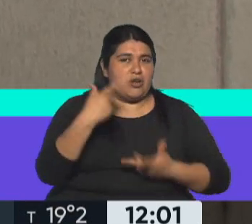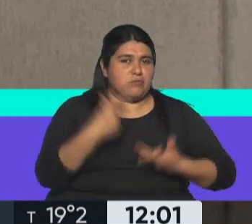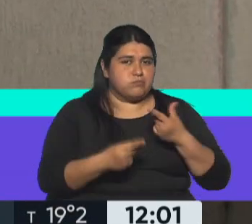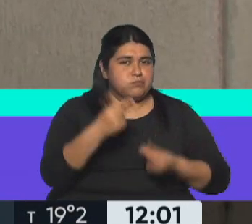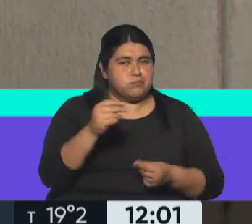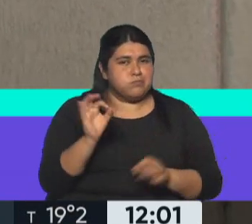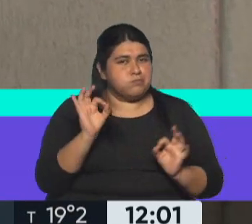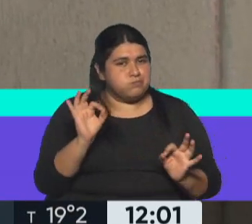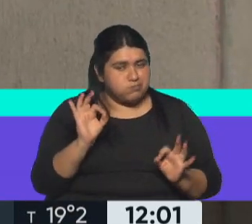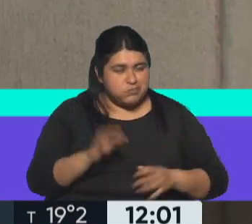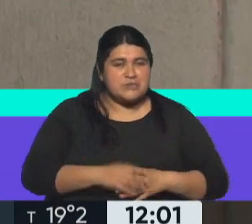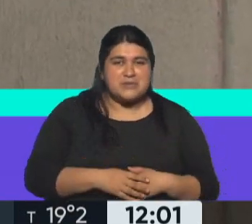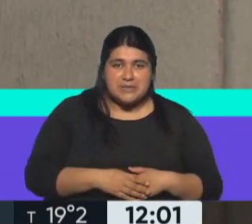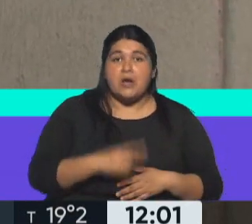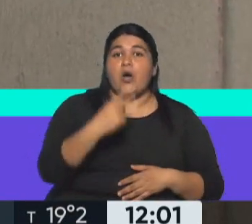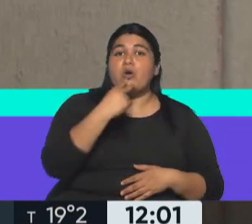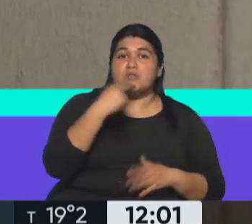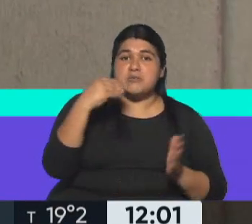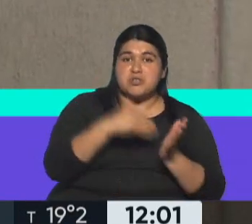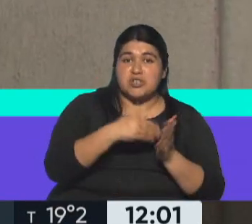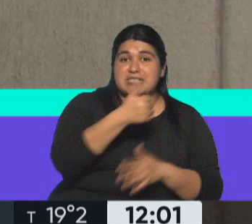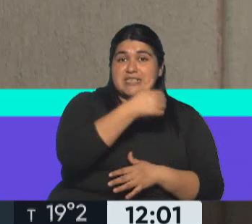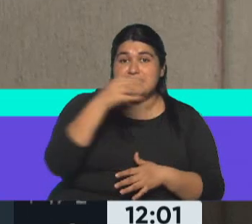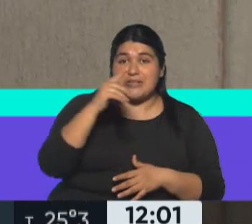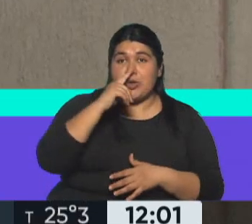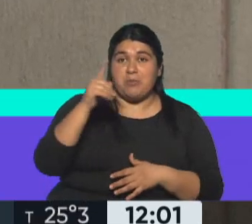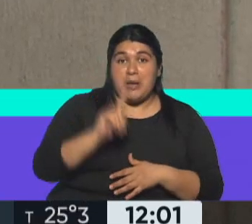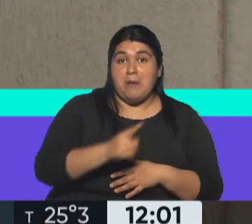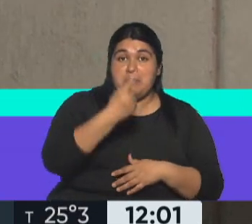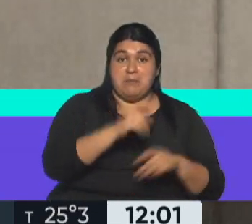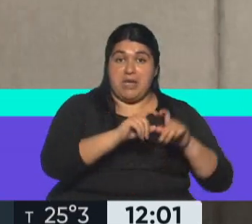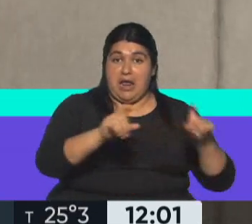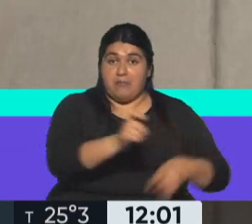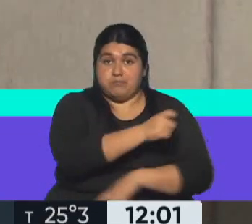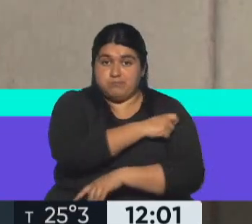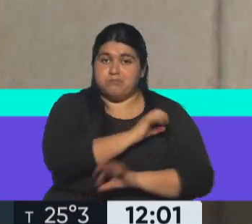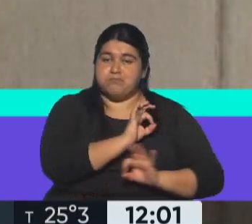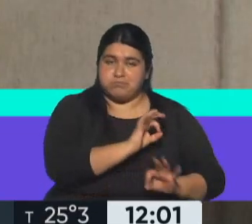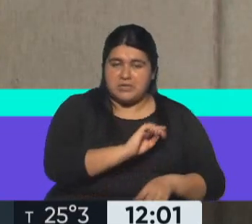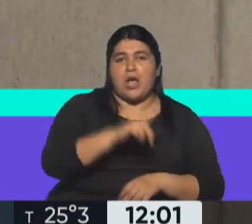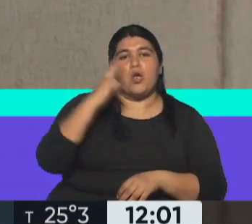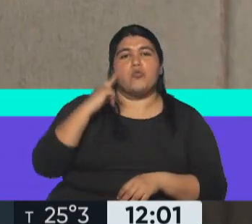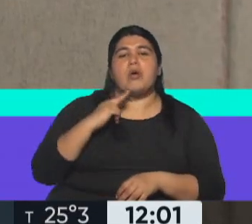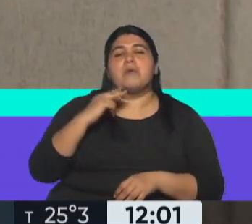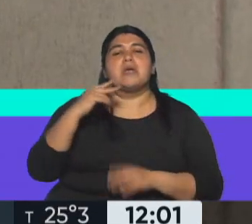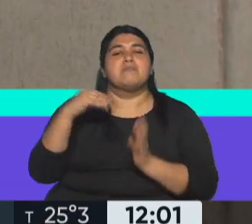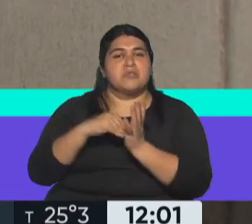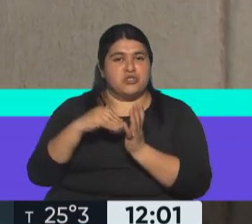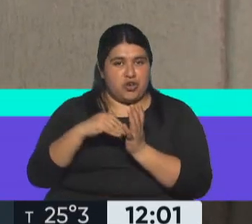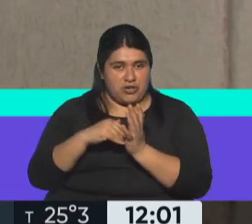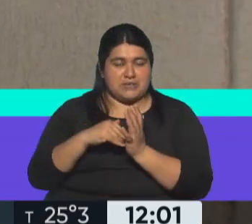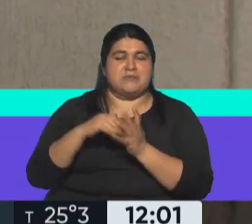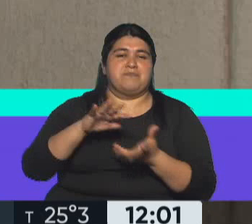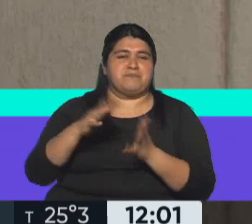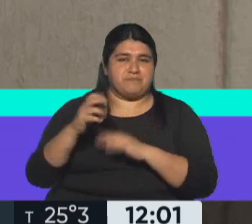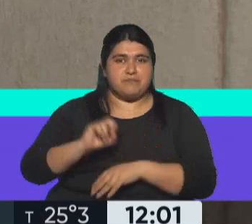la lucha contra el coronavirus. 11.600.000 de la primera dosis y aproximadamente 9.500.000 de la segunda.